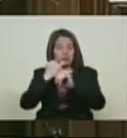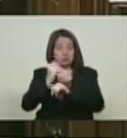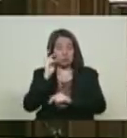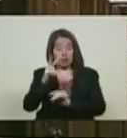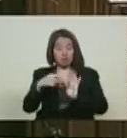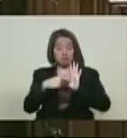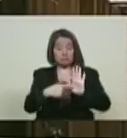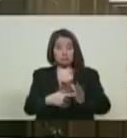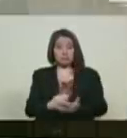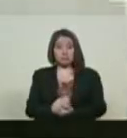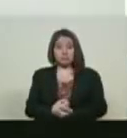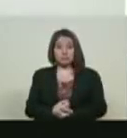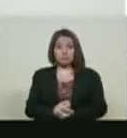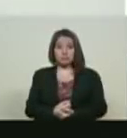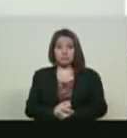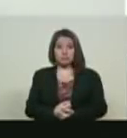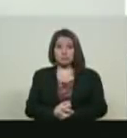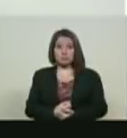favor.